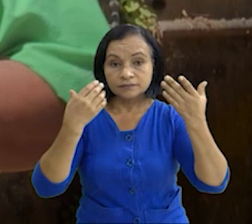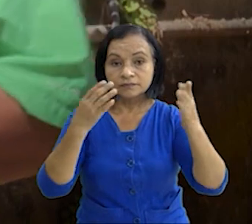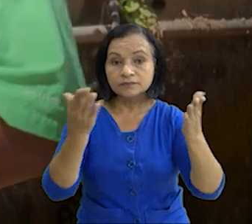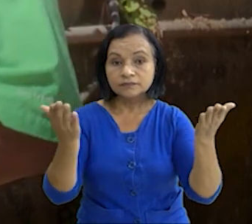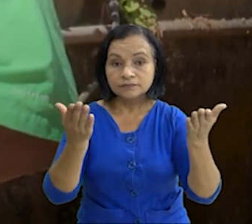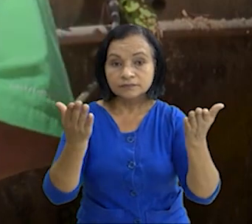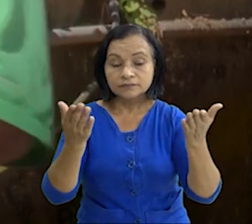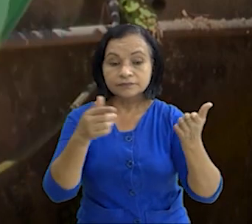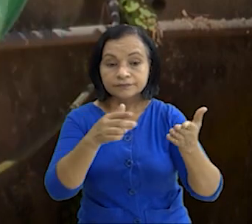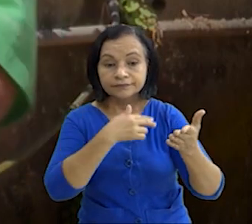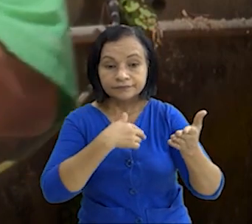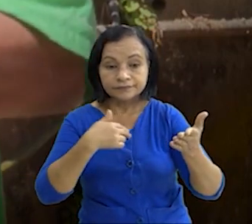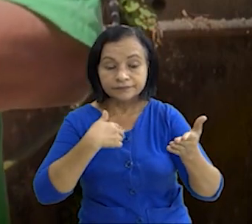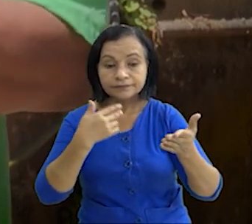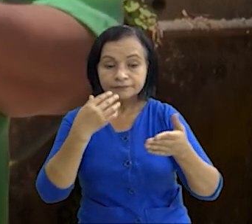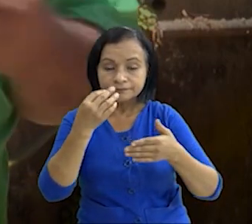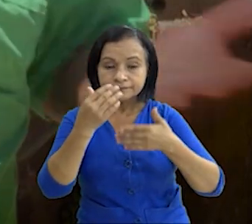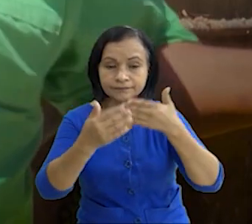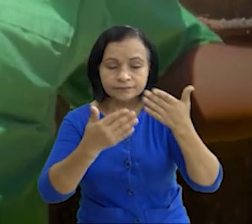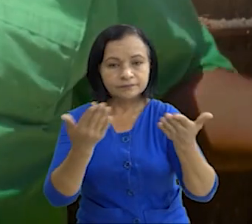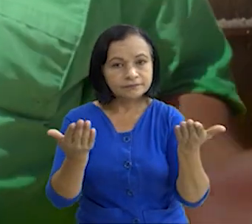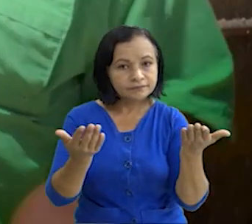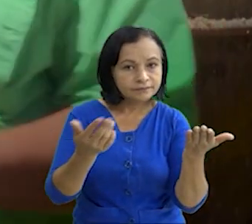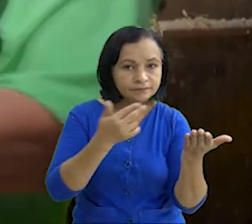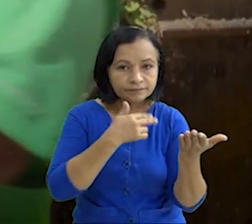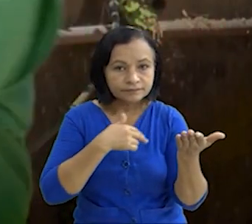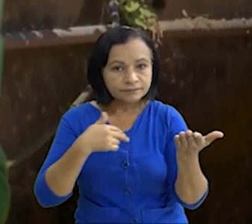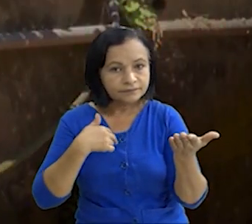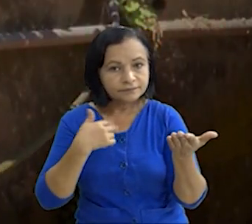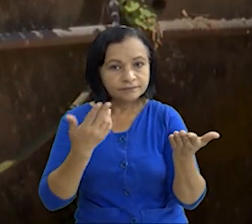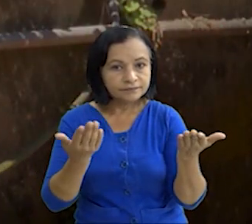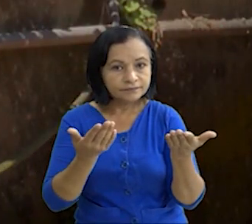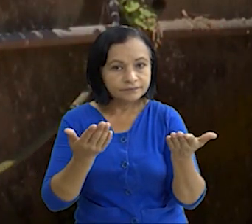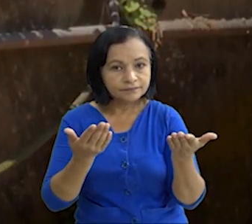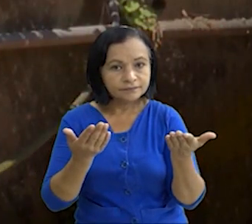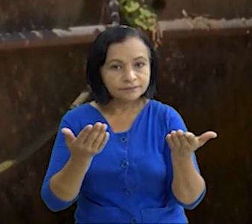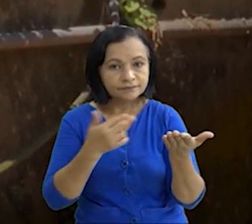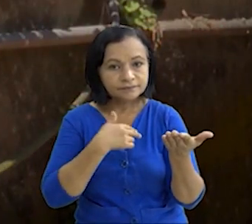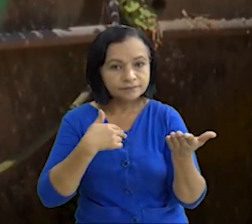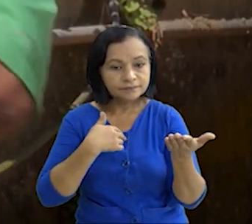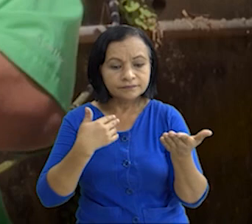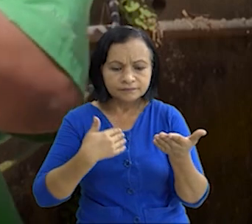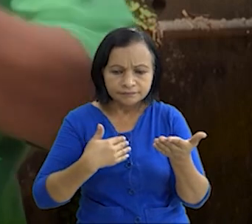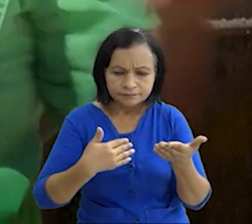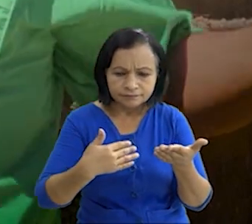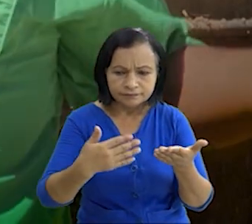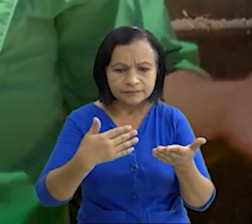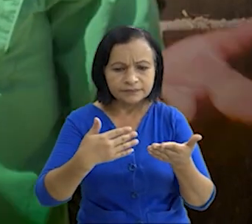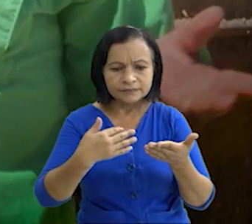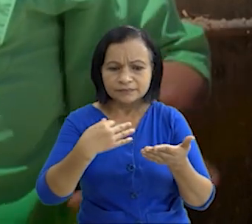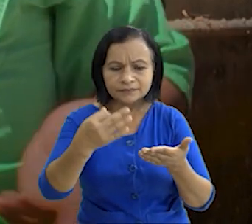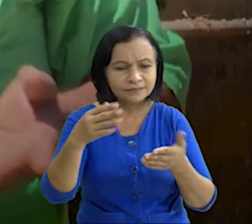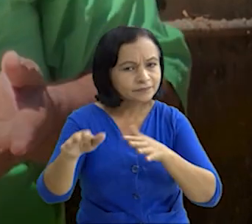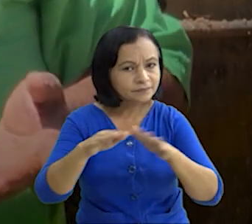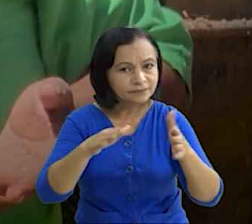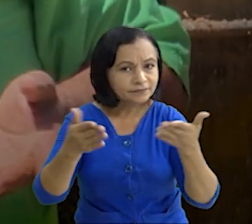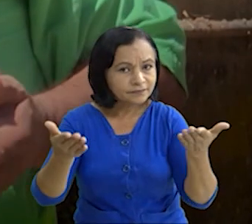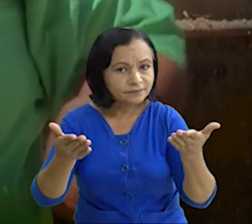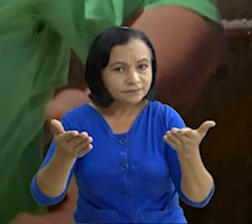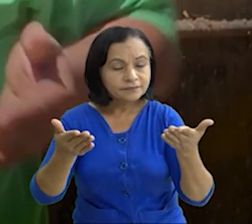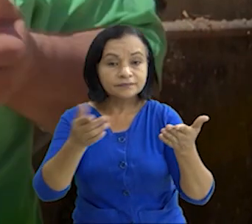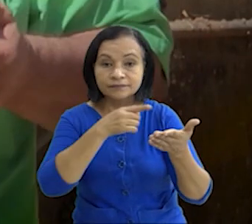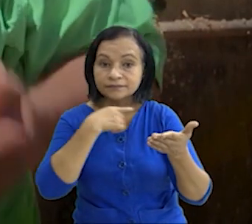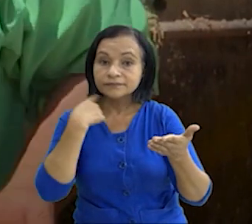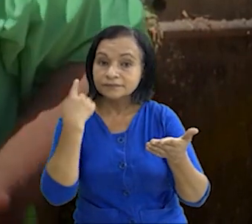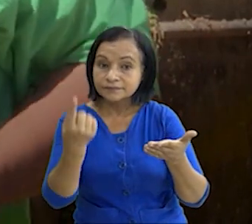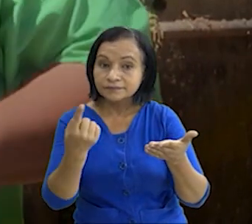para evitar, y tampoco se hace. Esto es a mediano plazo, porque a largo plazo no lo podemos dejar. La